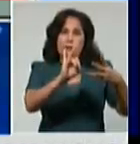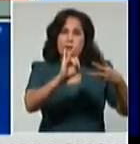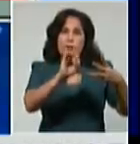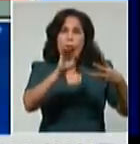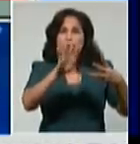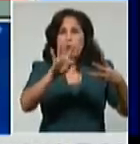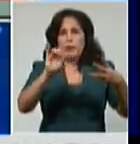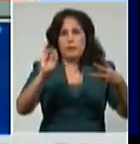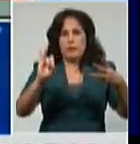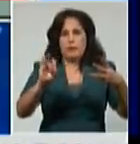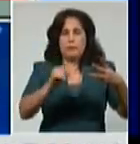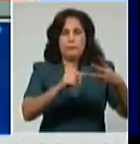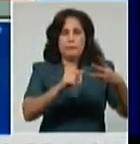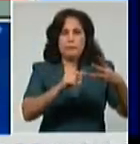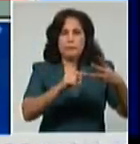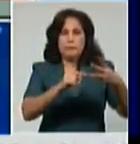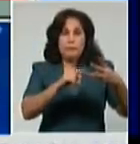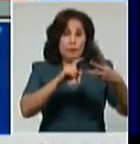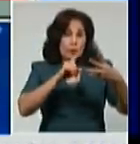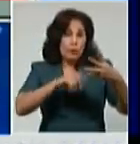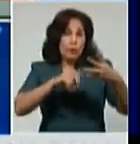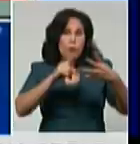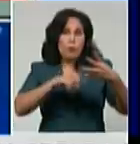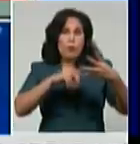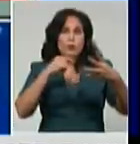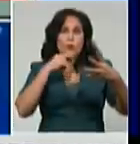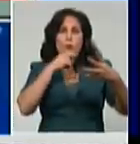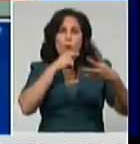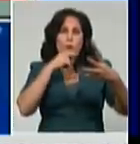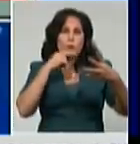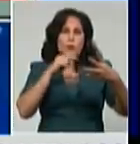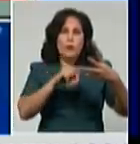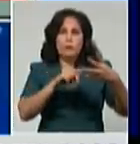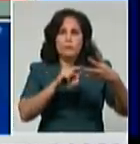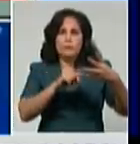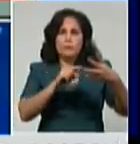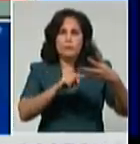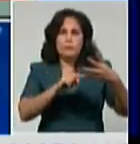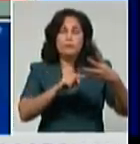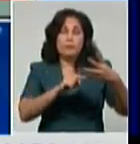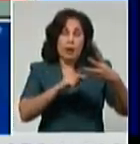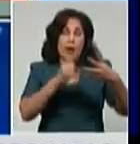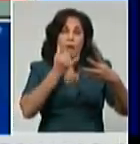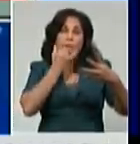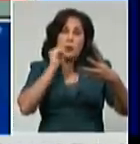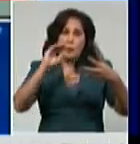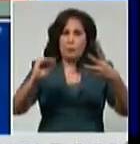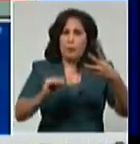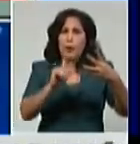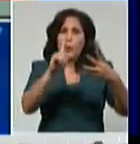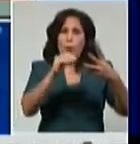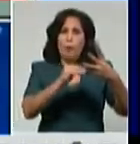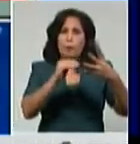151.747. Y en cuarto lugar, Rusia, con una afectación menor de